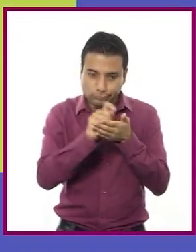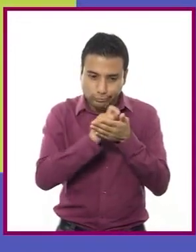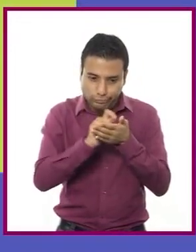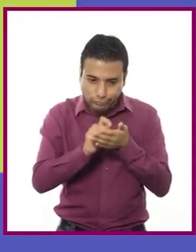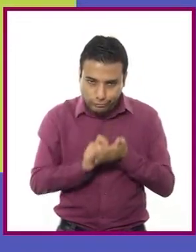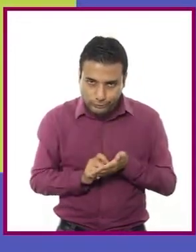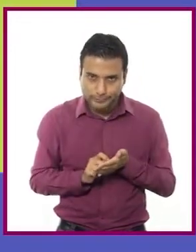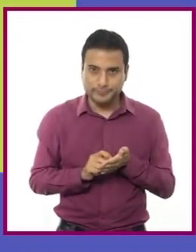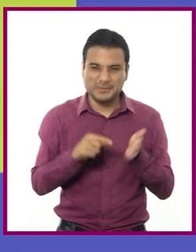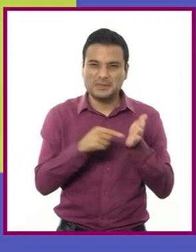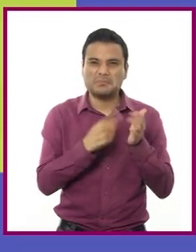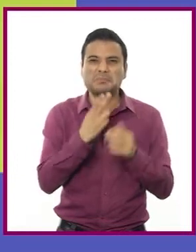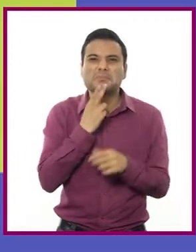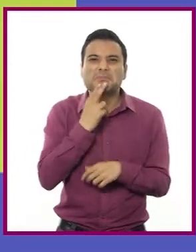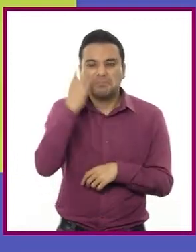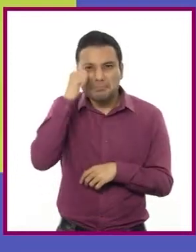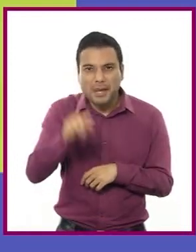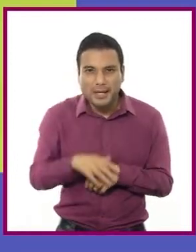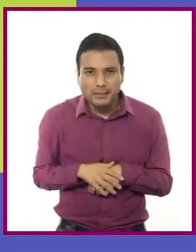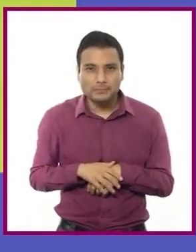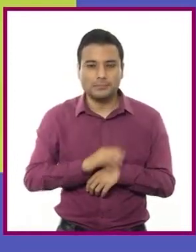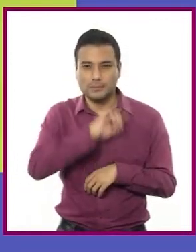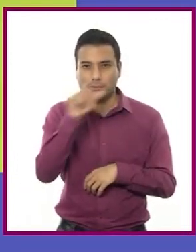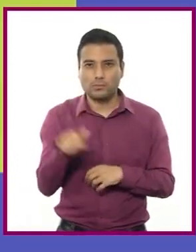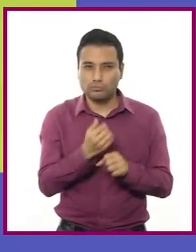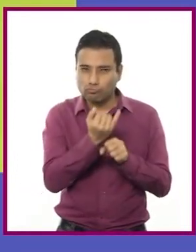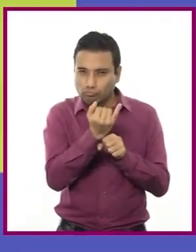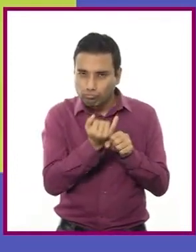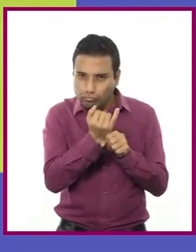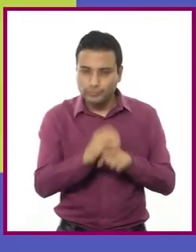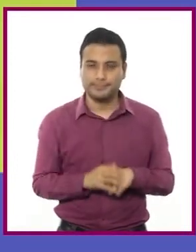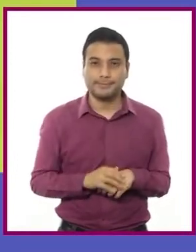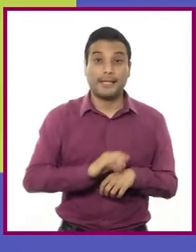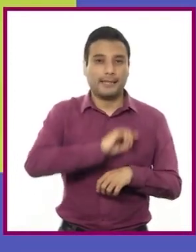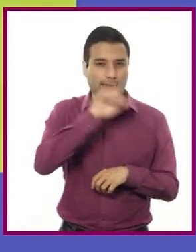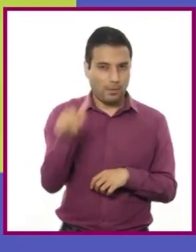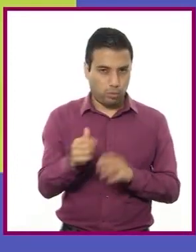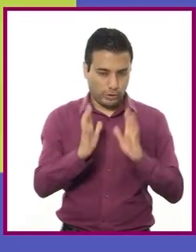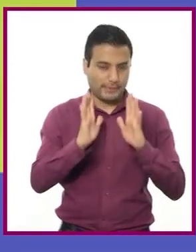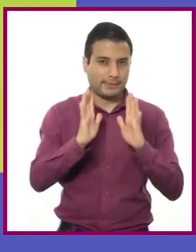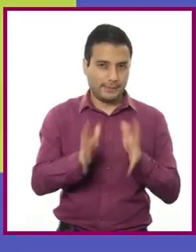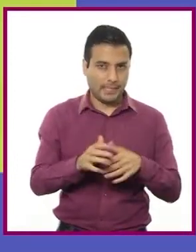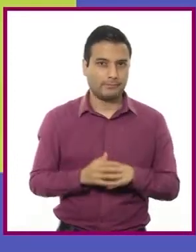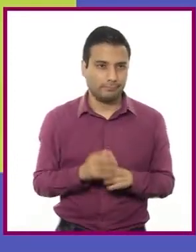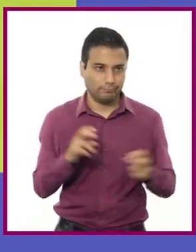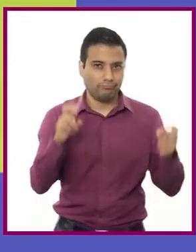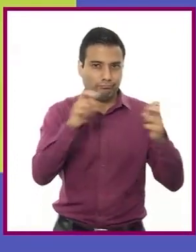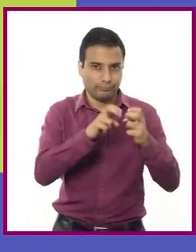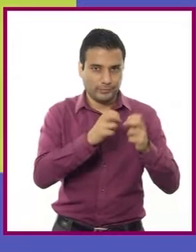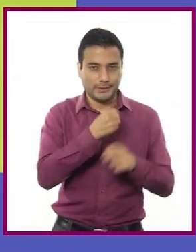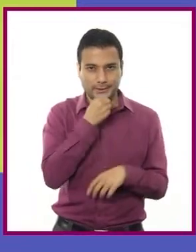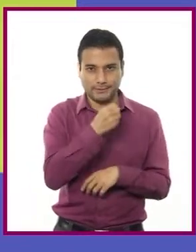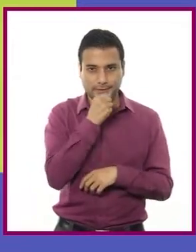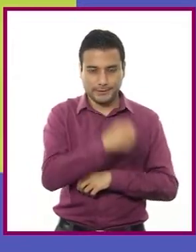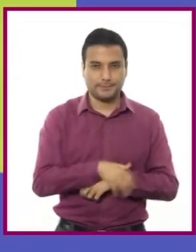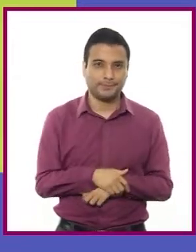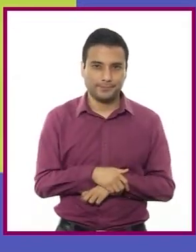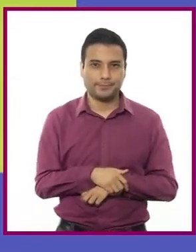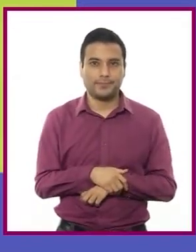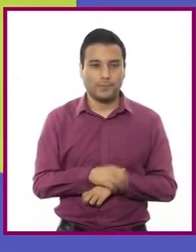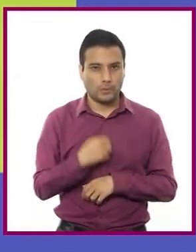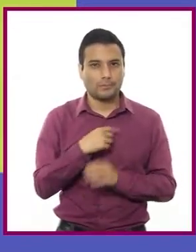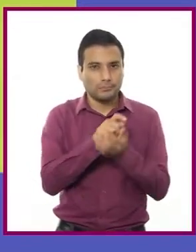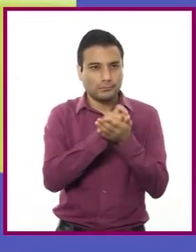guión que servirá de soporte para la documentación. Posteriormente, se realizará la entrevista, se elaborará un